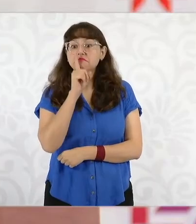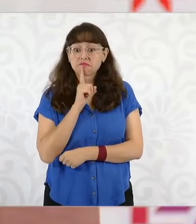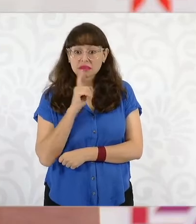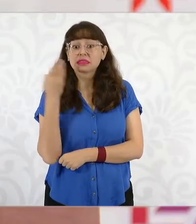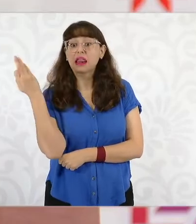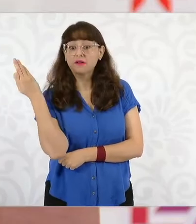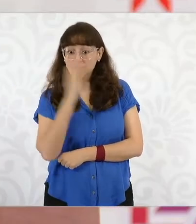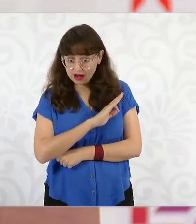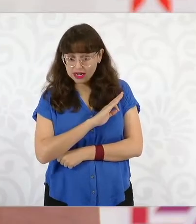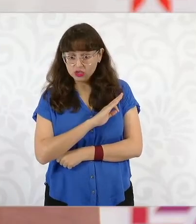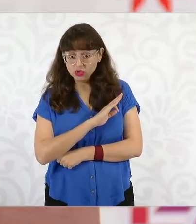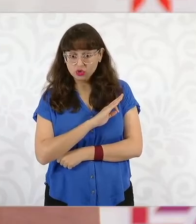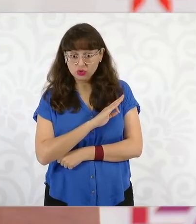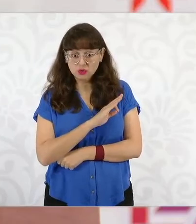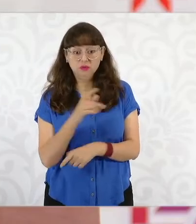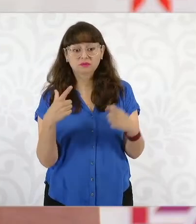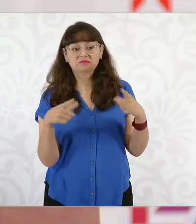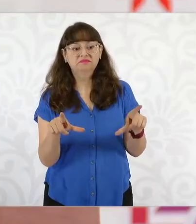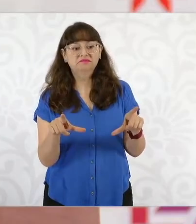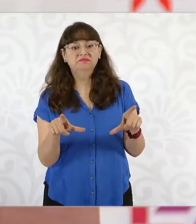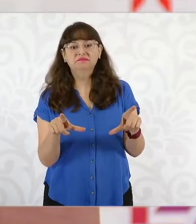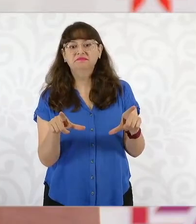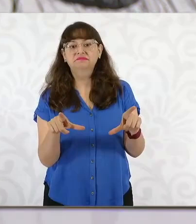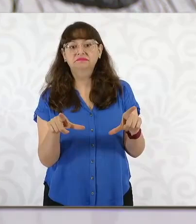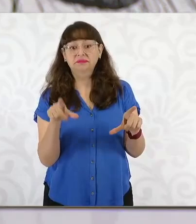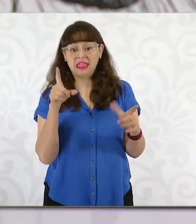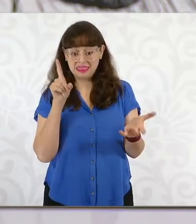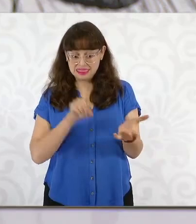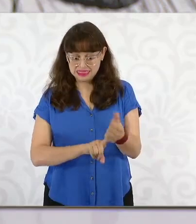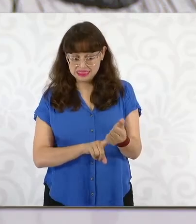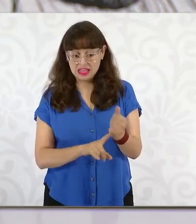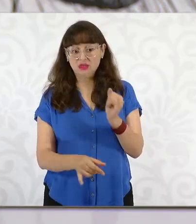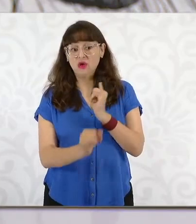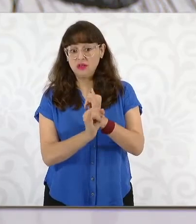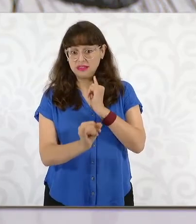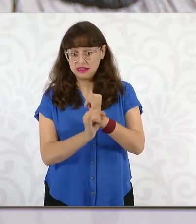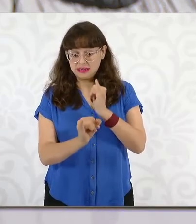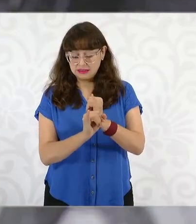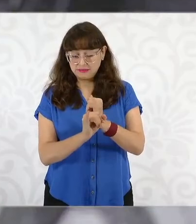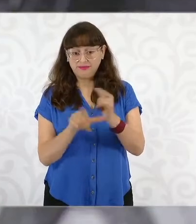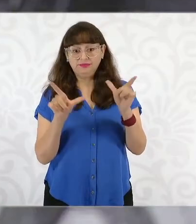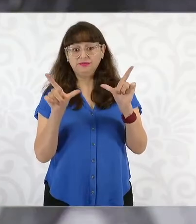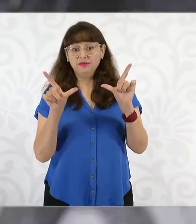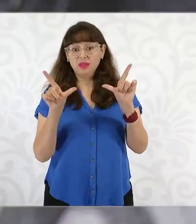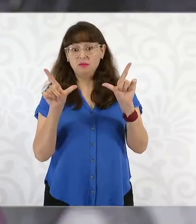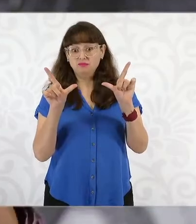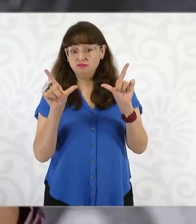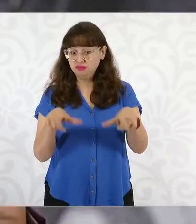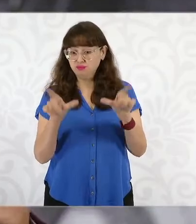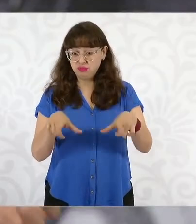tienen mecanismos para que las propias redes sociales de influencers, así les llaman,